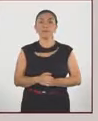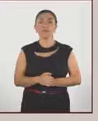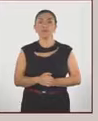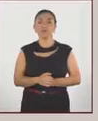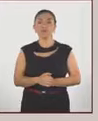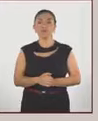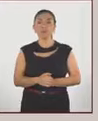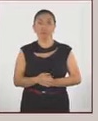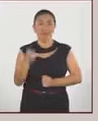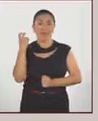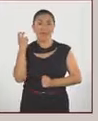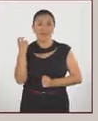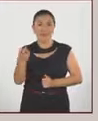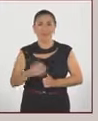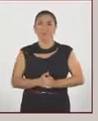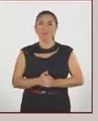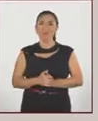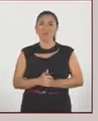está.